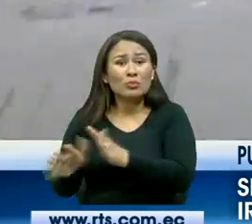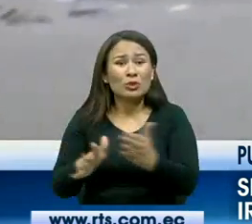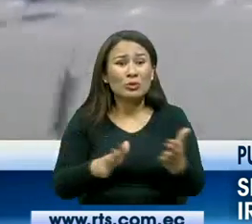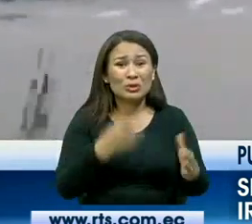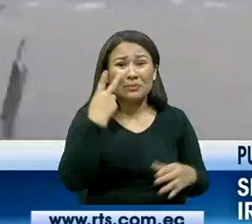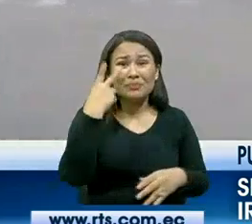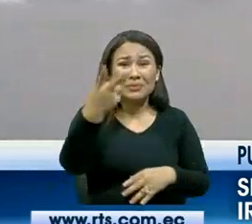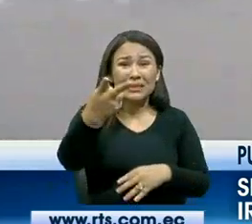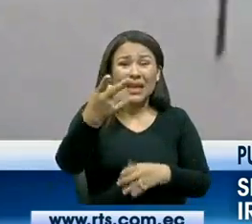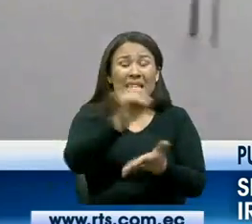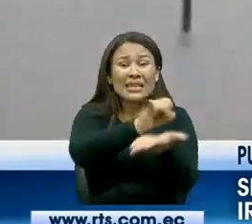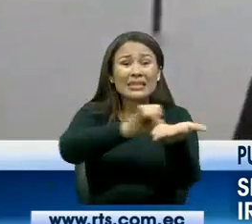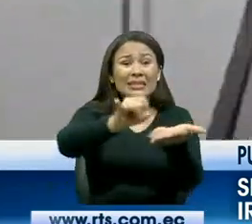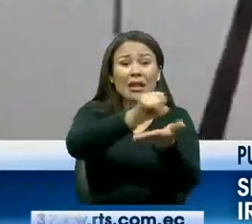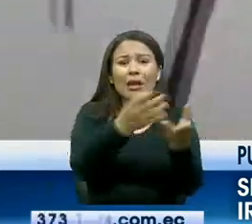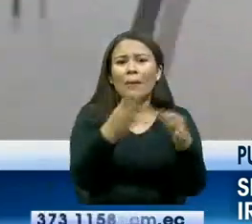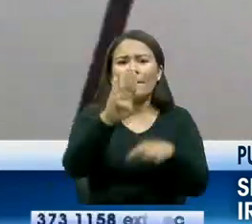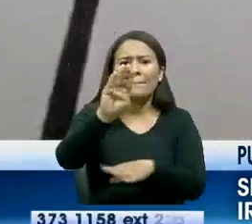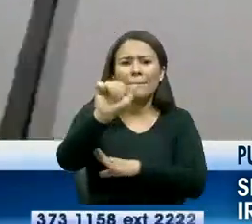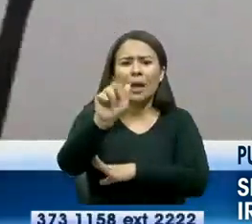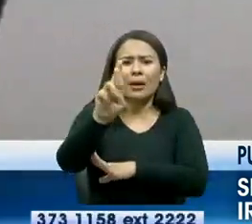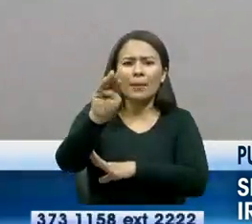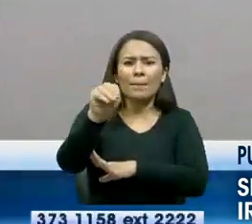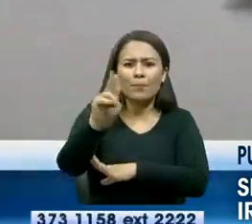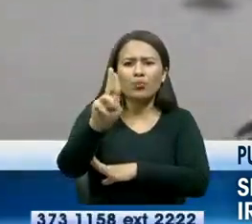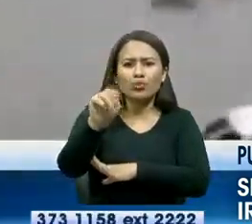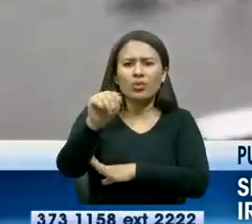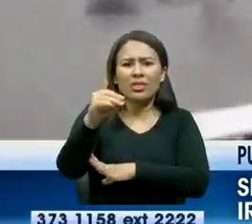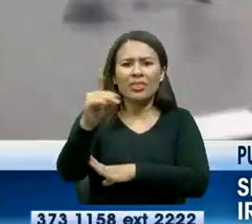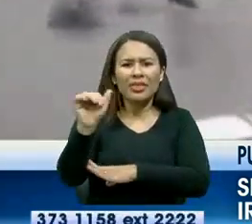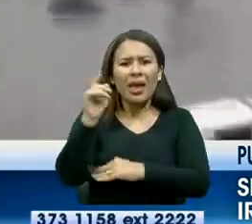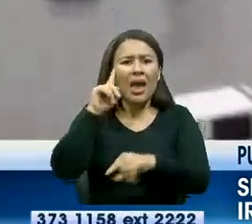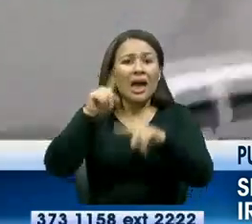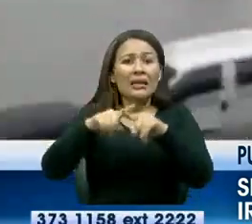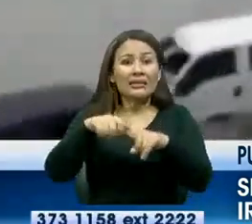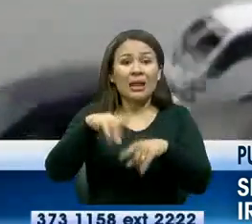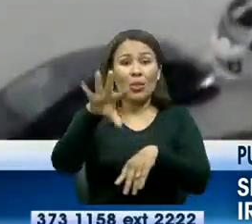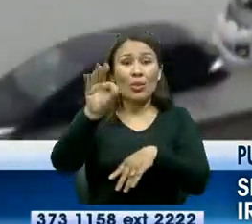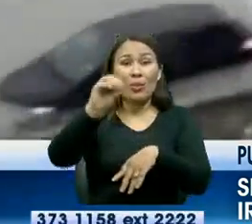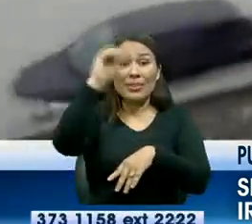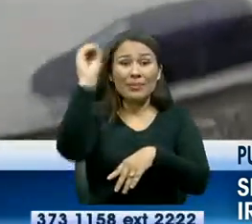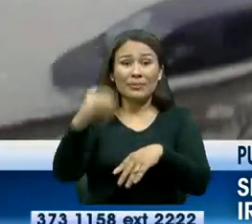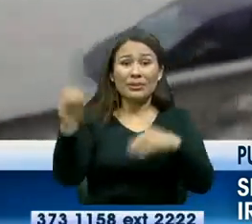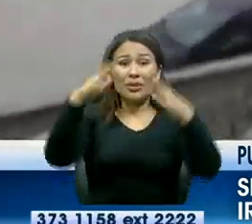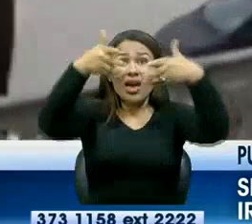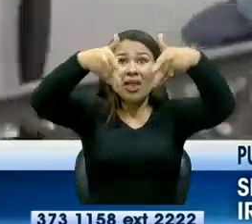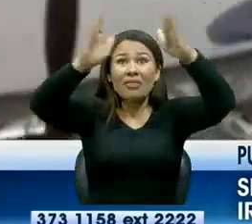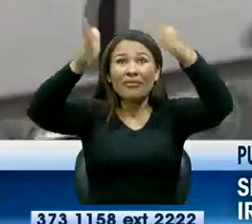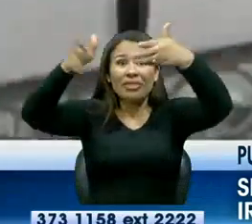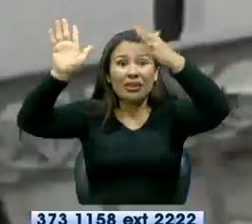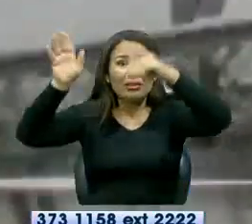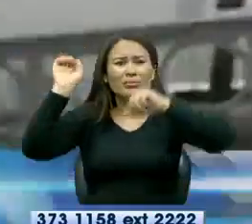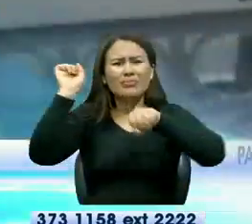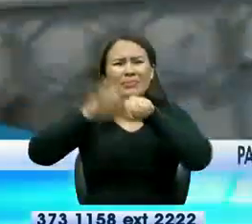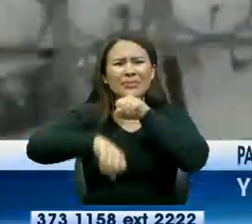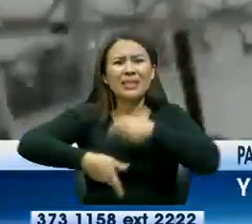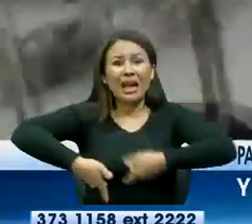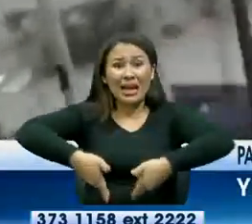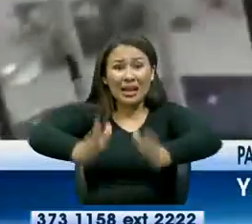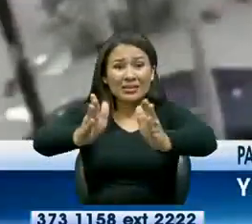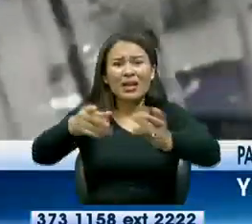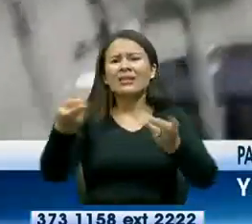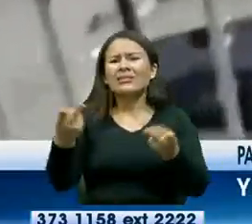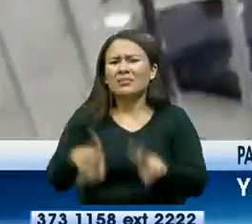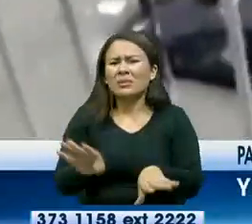Antigua y Barbuda, donde además se estiman daños de hasta el 90% de sus edificaciones y sistema vial.